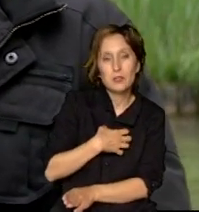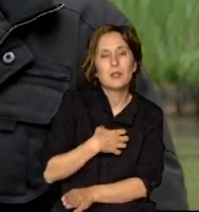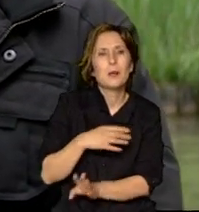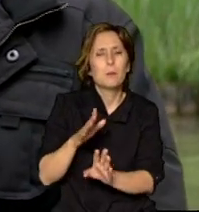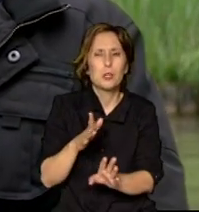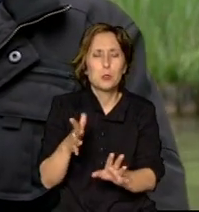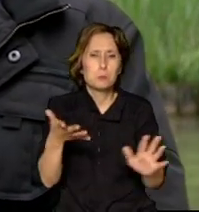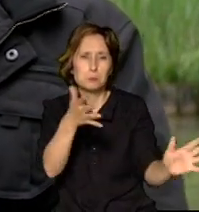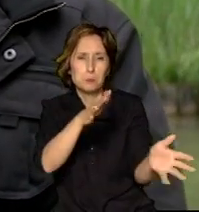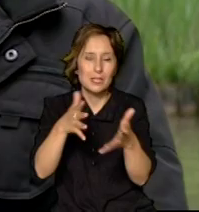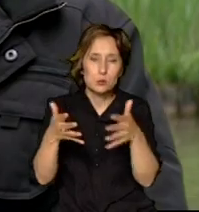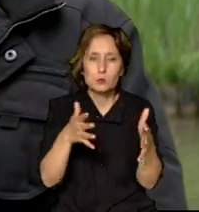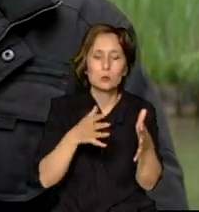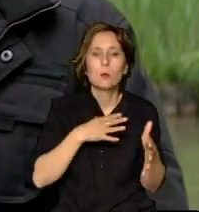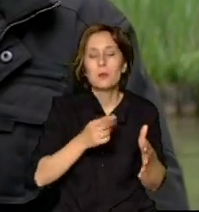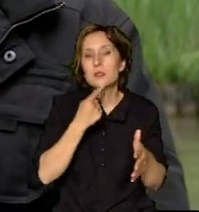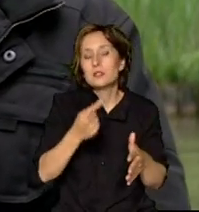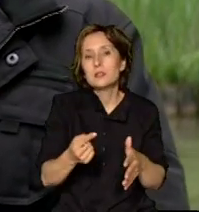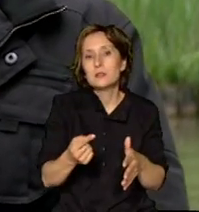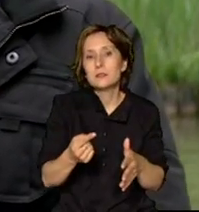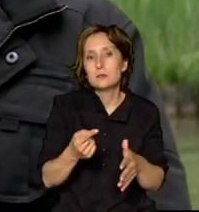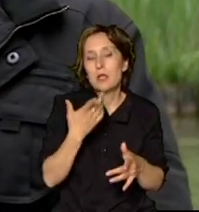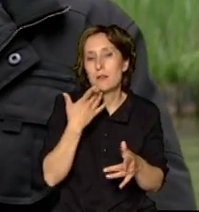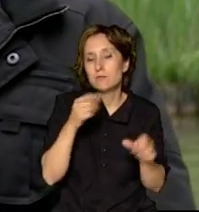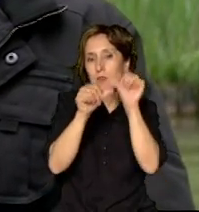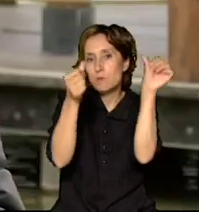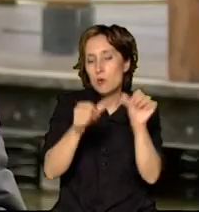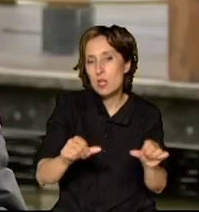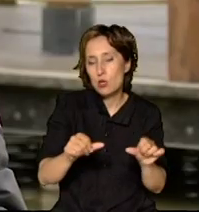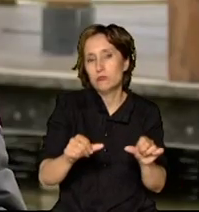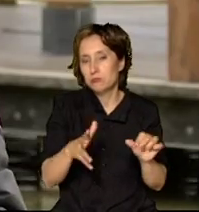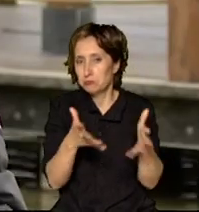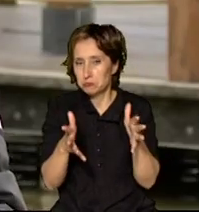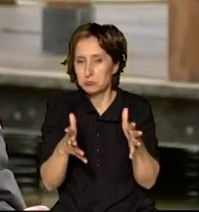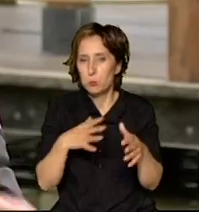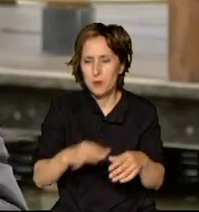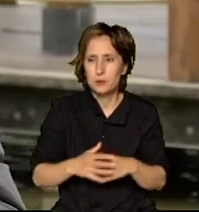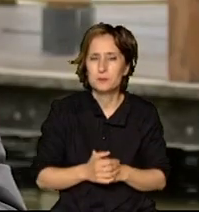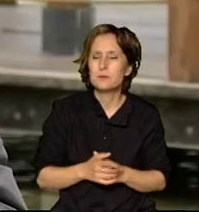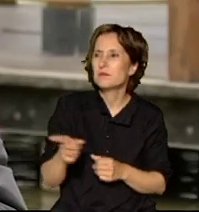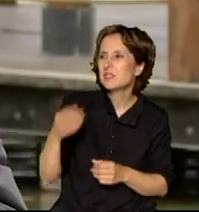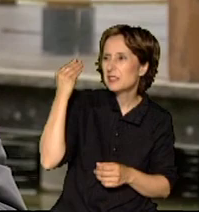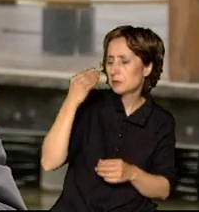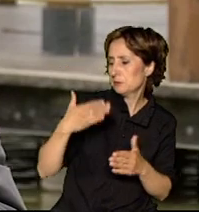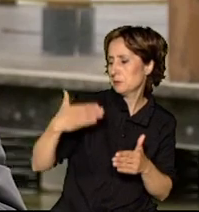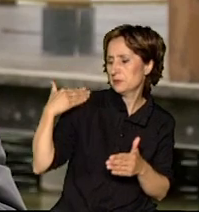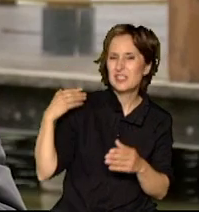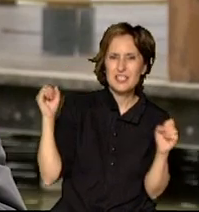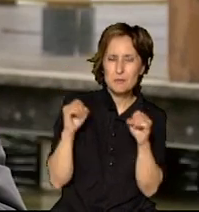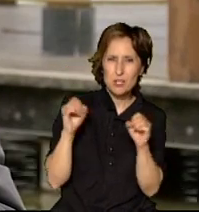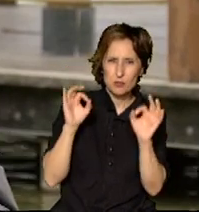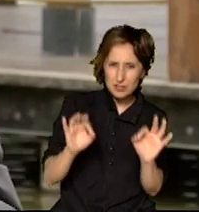ciertas correlaciones entre distintos patrones, ¿no? ¿Te esperabas un invierno como el que hemos